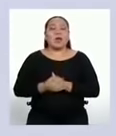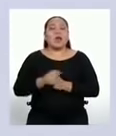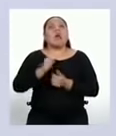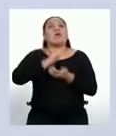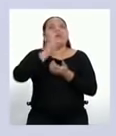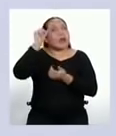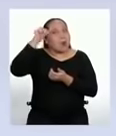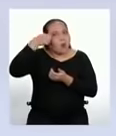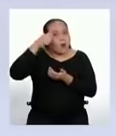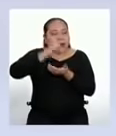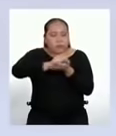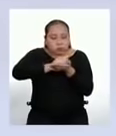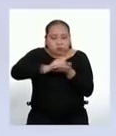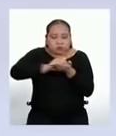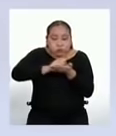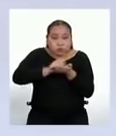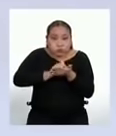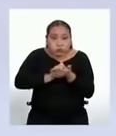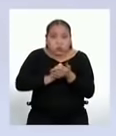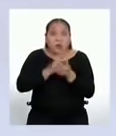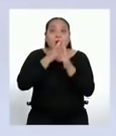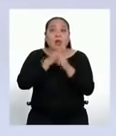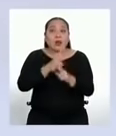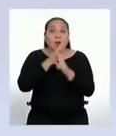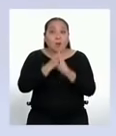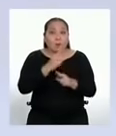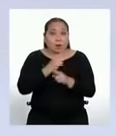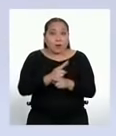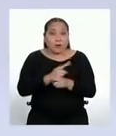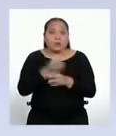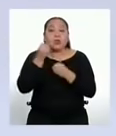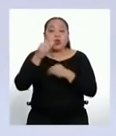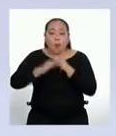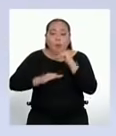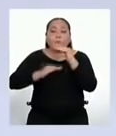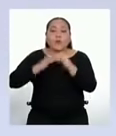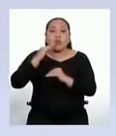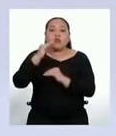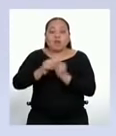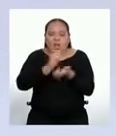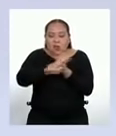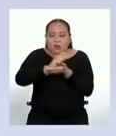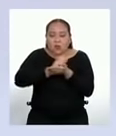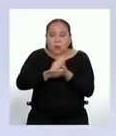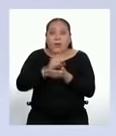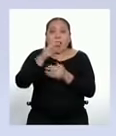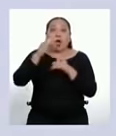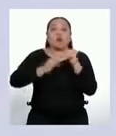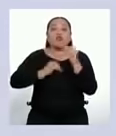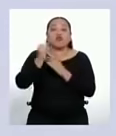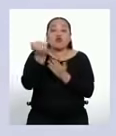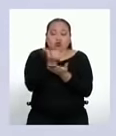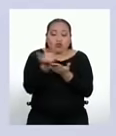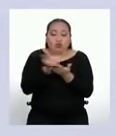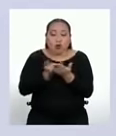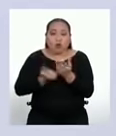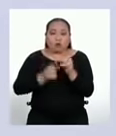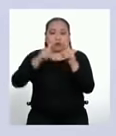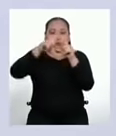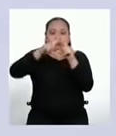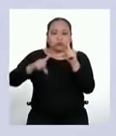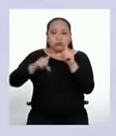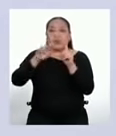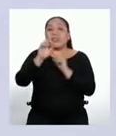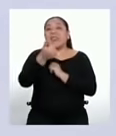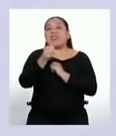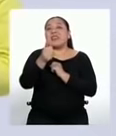datos que recojas del video, la solución de los retos planteados y el procedimiento realizado para la construcción de un triángulo a partir de un segmento de longitud de